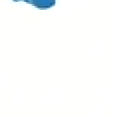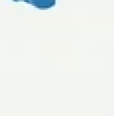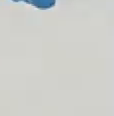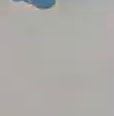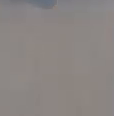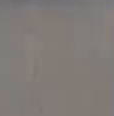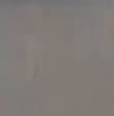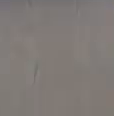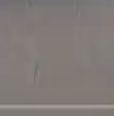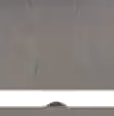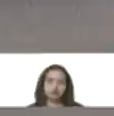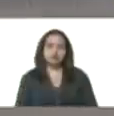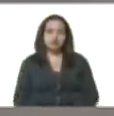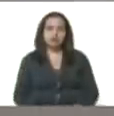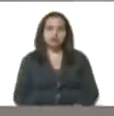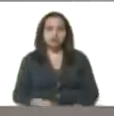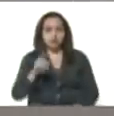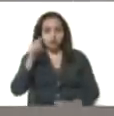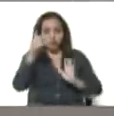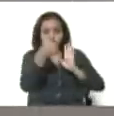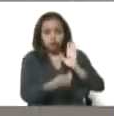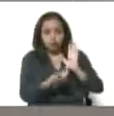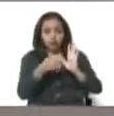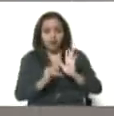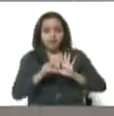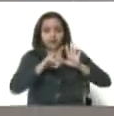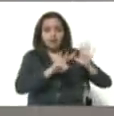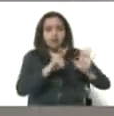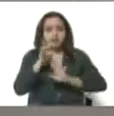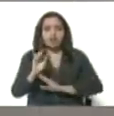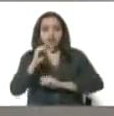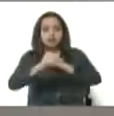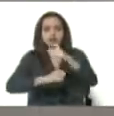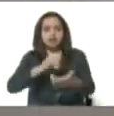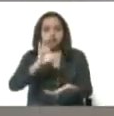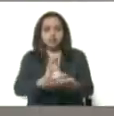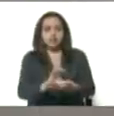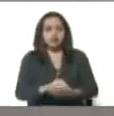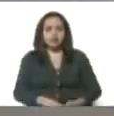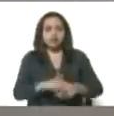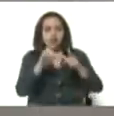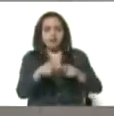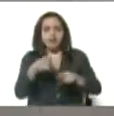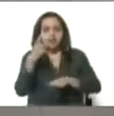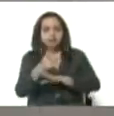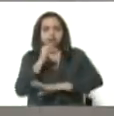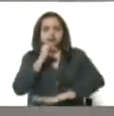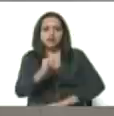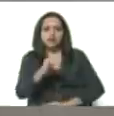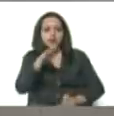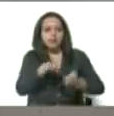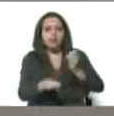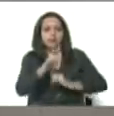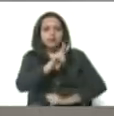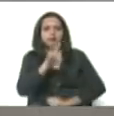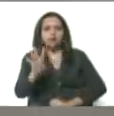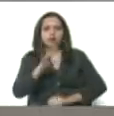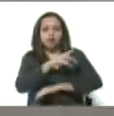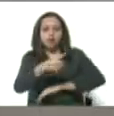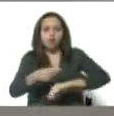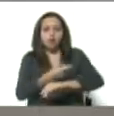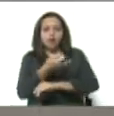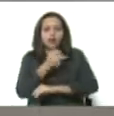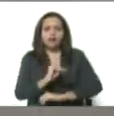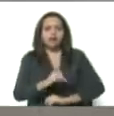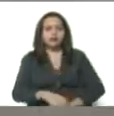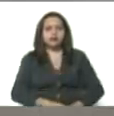los 73 casos del Distrito Capital. También debemos informar que en las últimas 24 horas se han